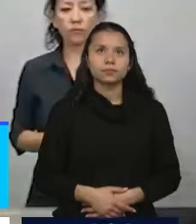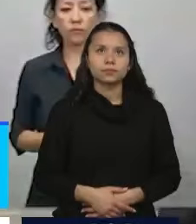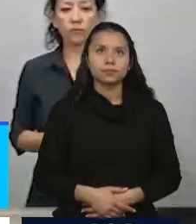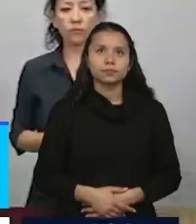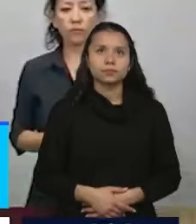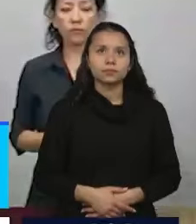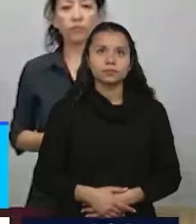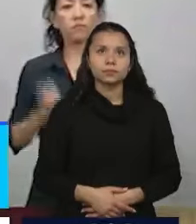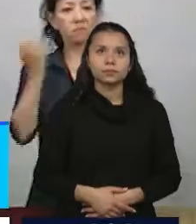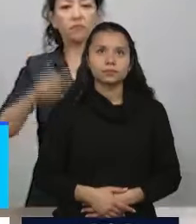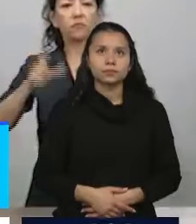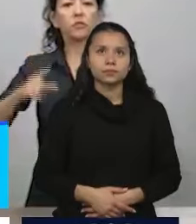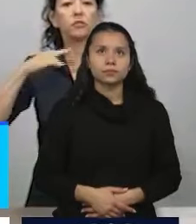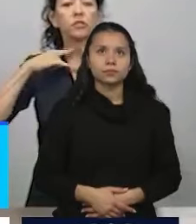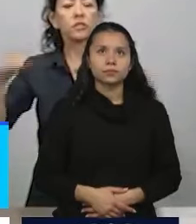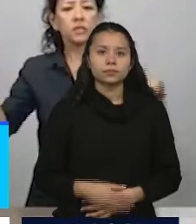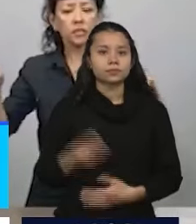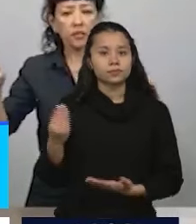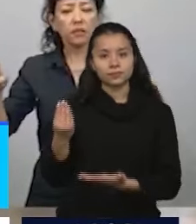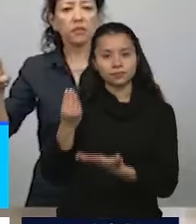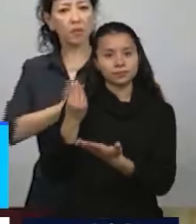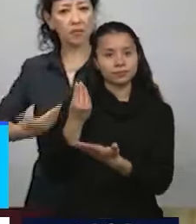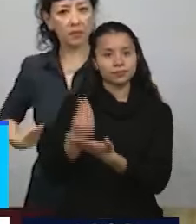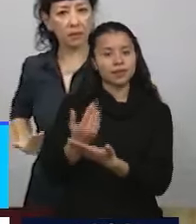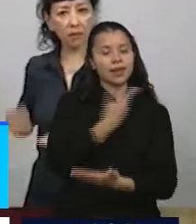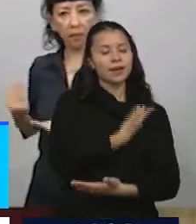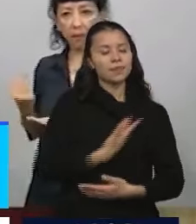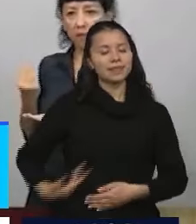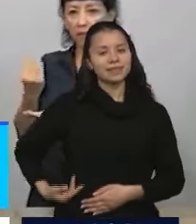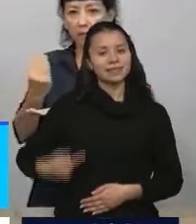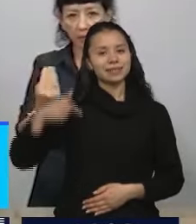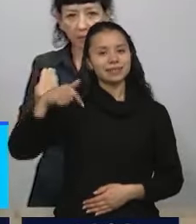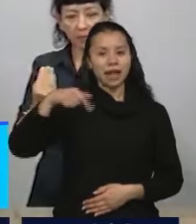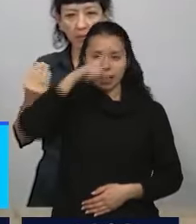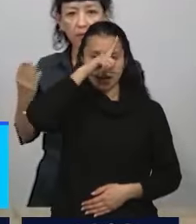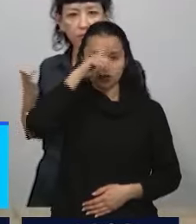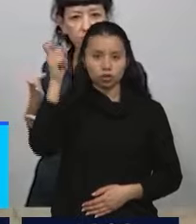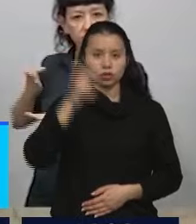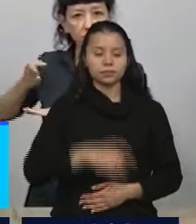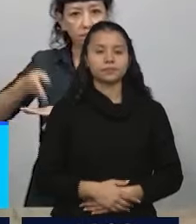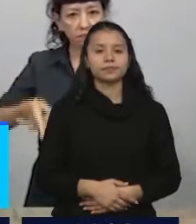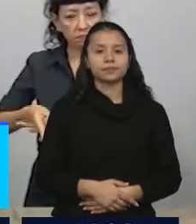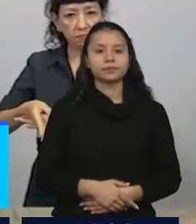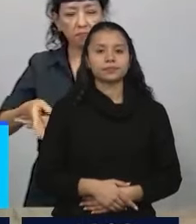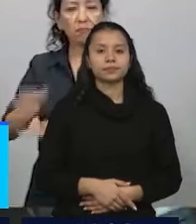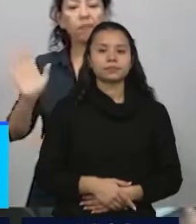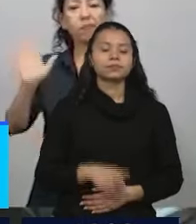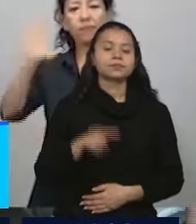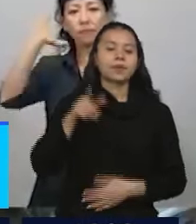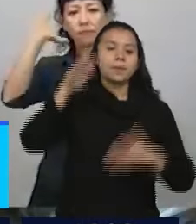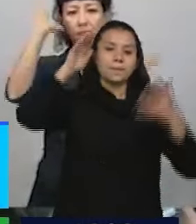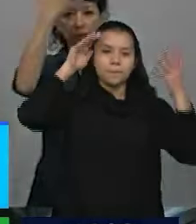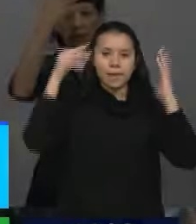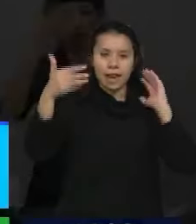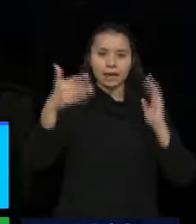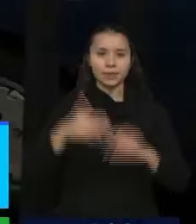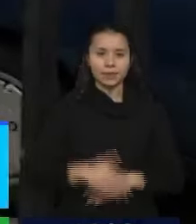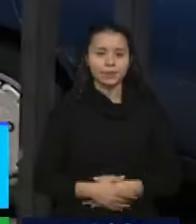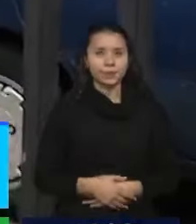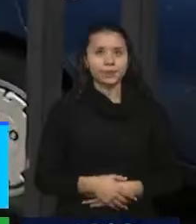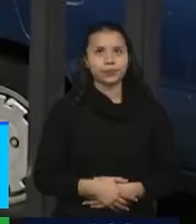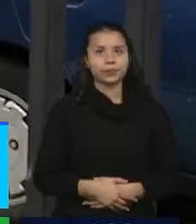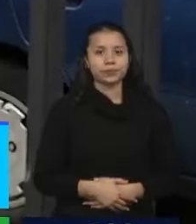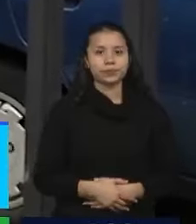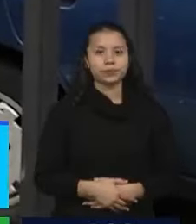Ha hecho su ingreso el señor presidente electo de la Nación, doctor Javier Milei.